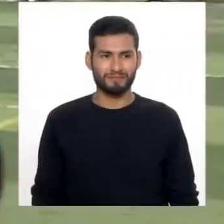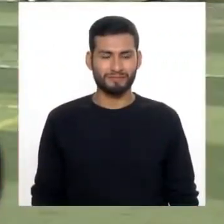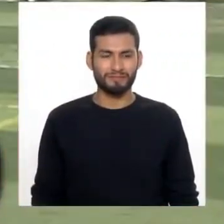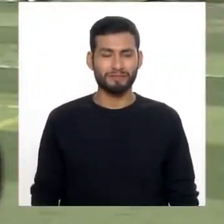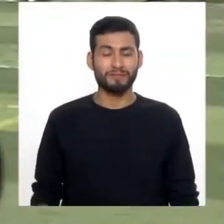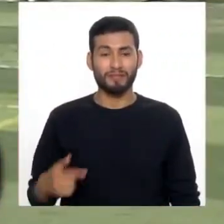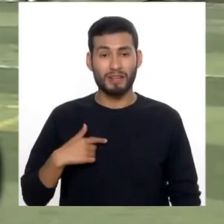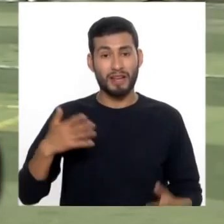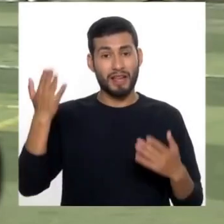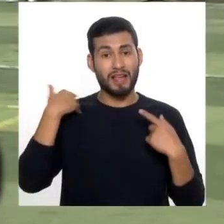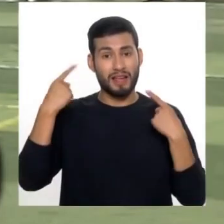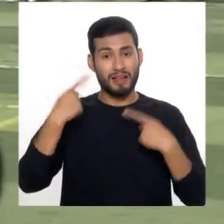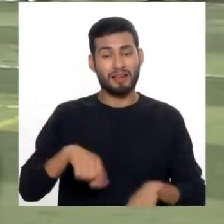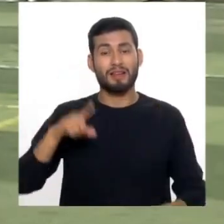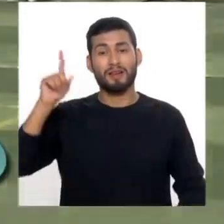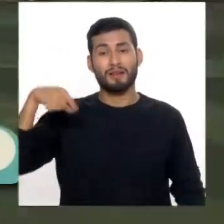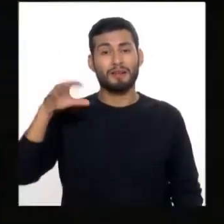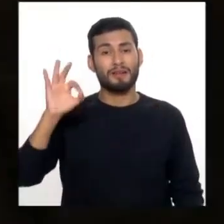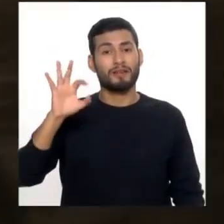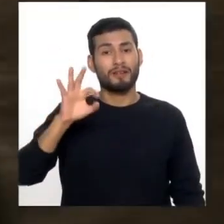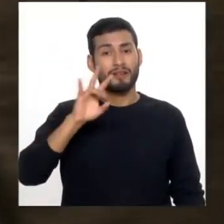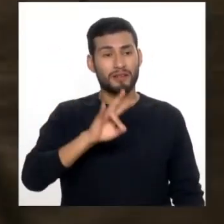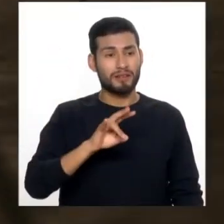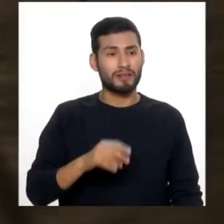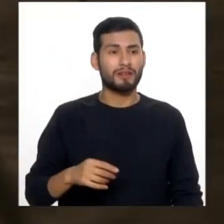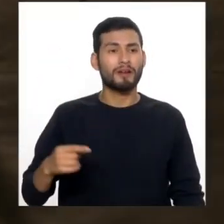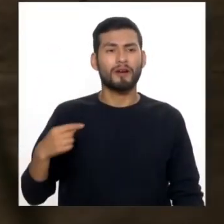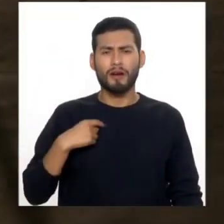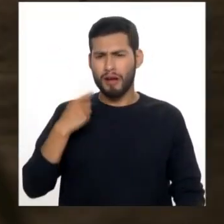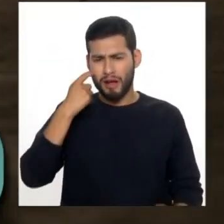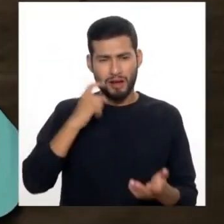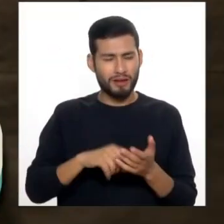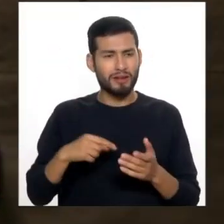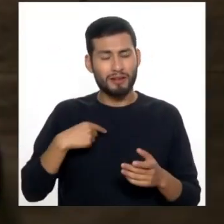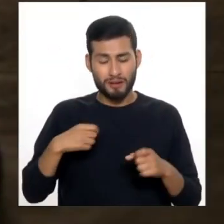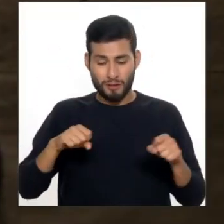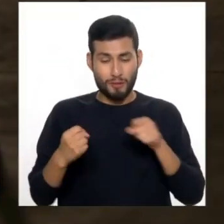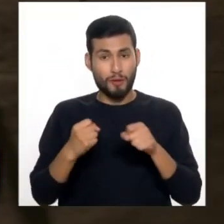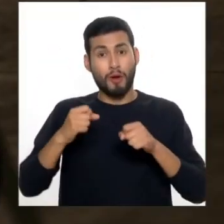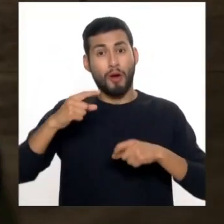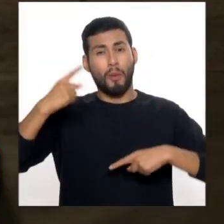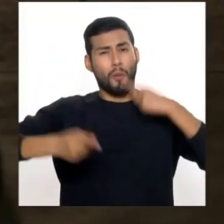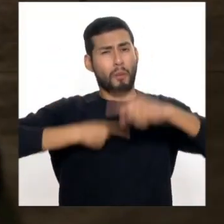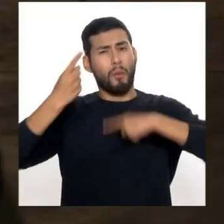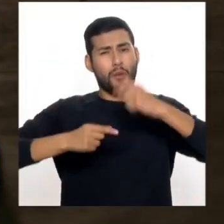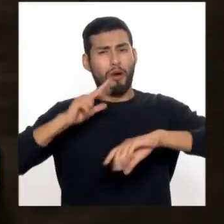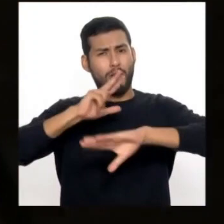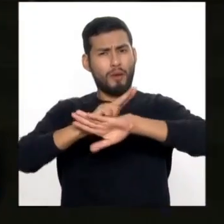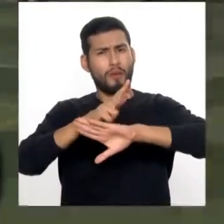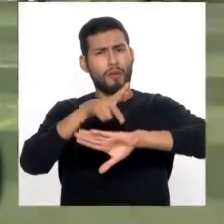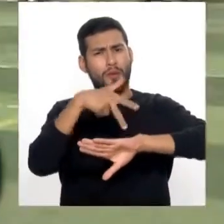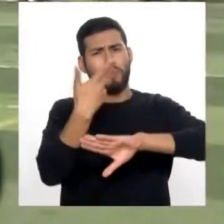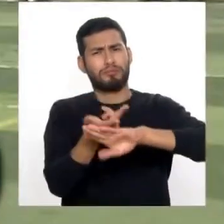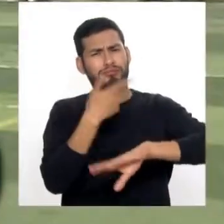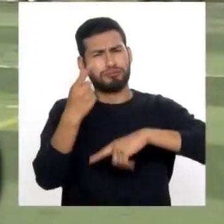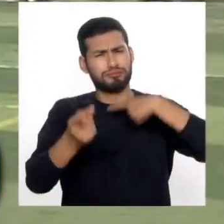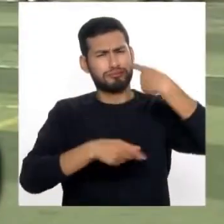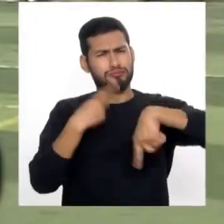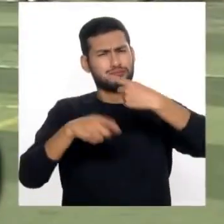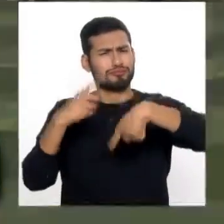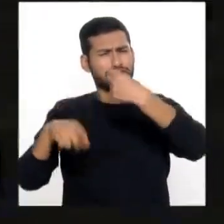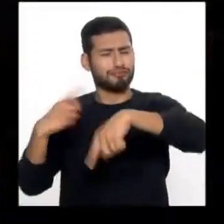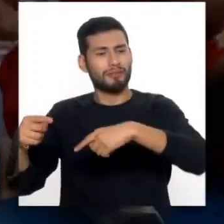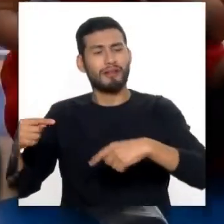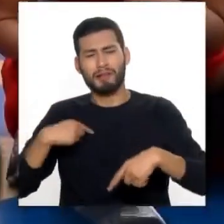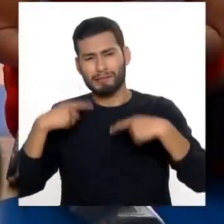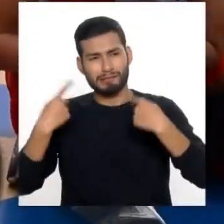Mi accidente fue en el año 97. Me di vuelta de campana en la vía expresa, en el auto de mi papá, y automáticamente perdí